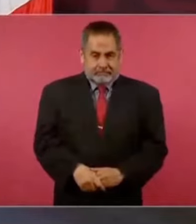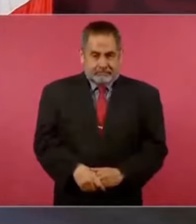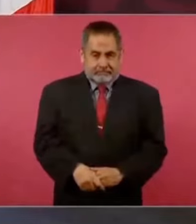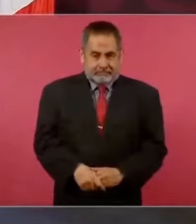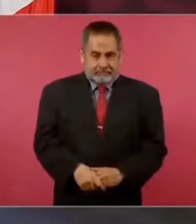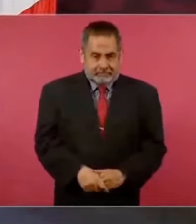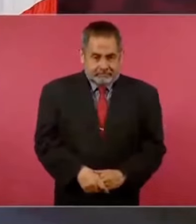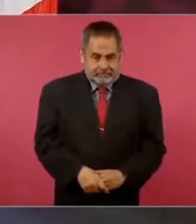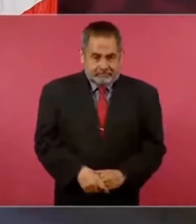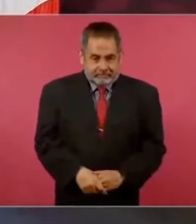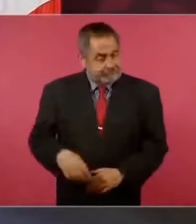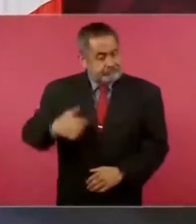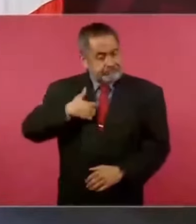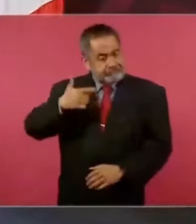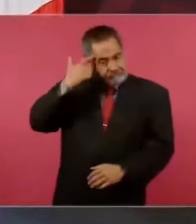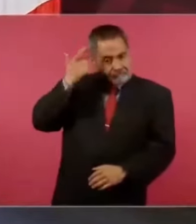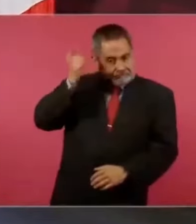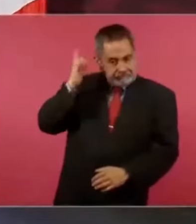Y ojalá